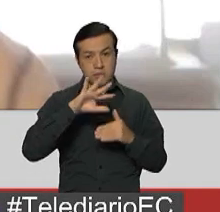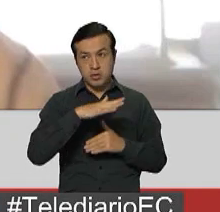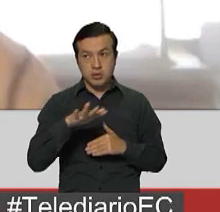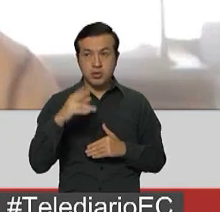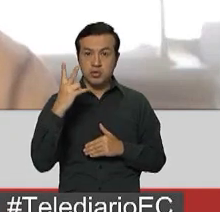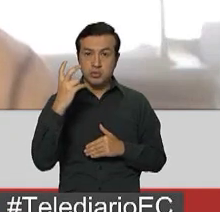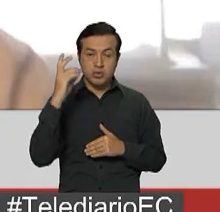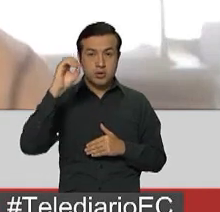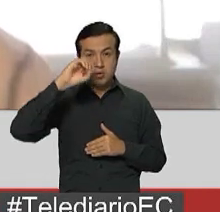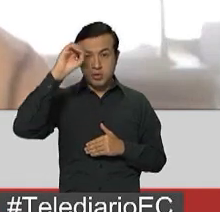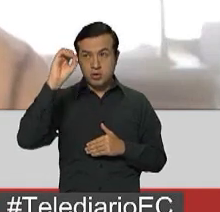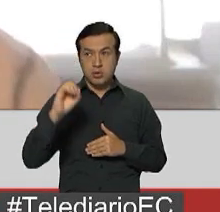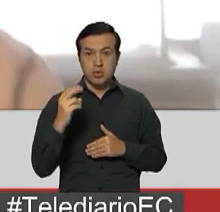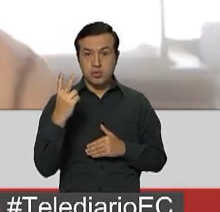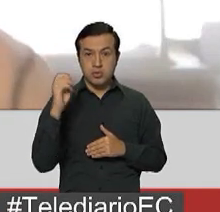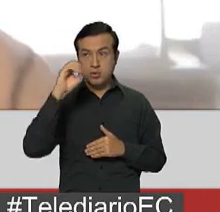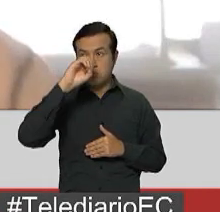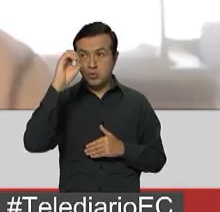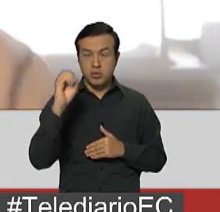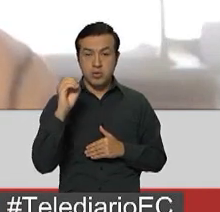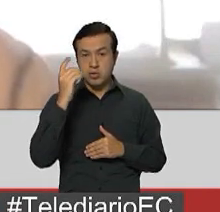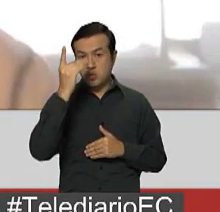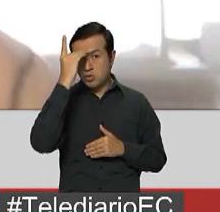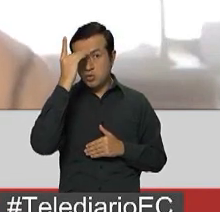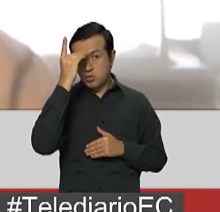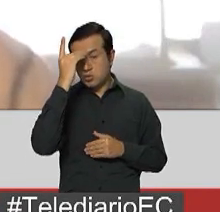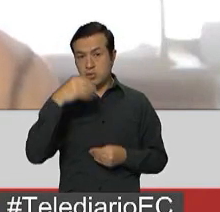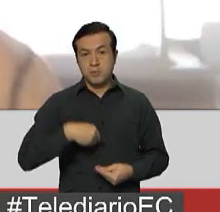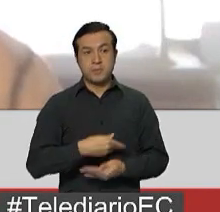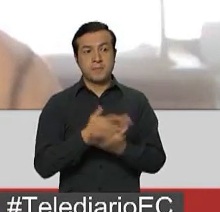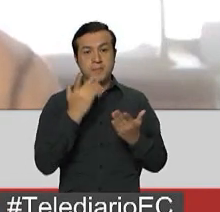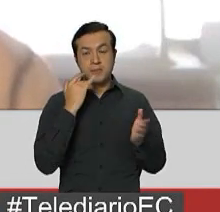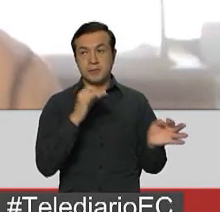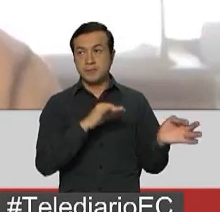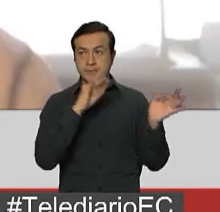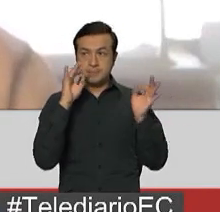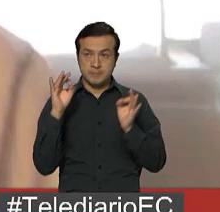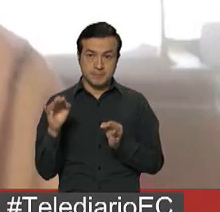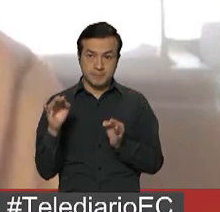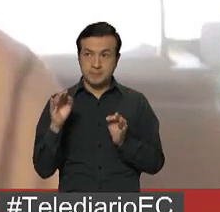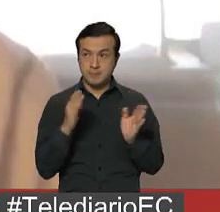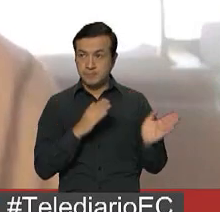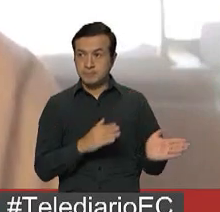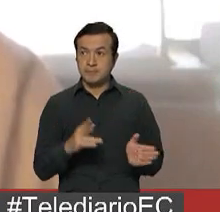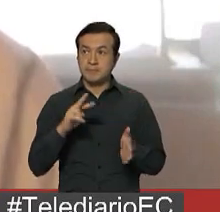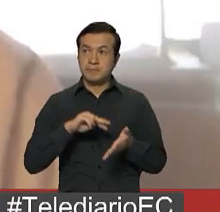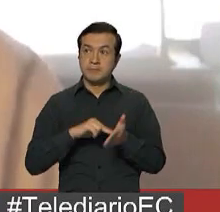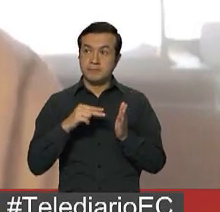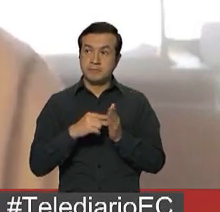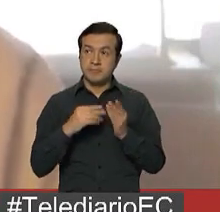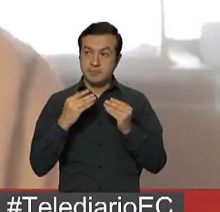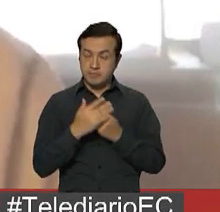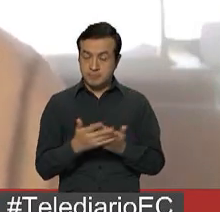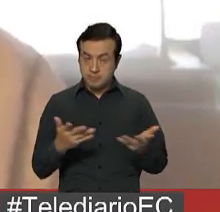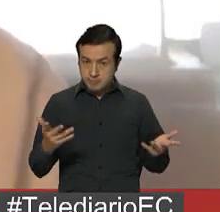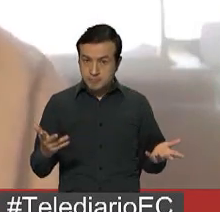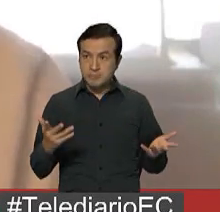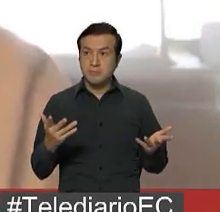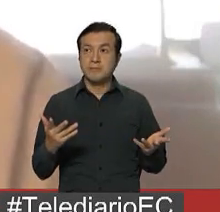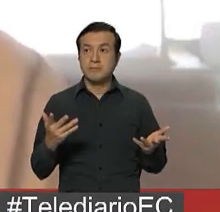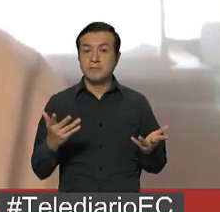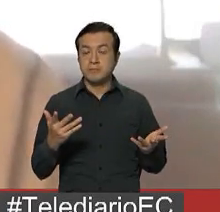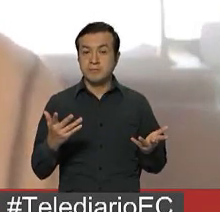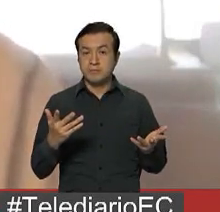12% de la cartera de créditos que ha sido diferida y frente a eso esto quiere decir que la medida